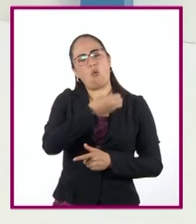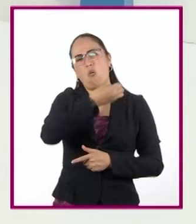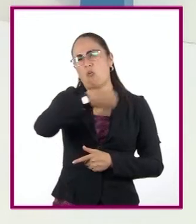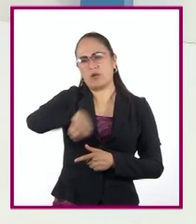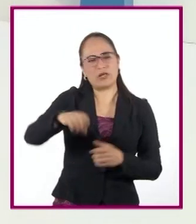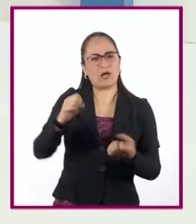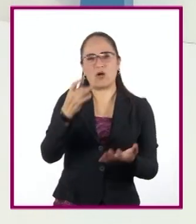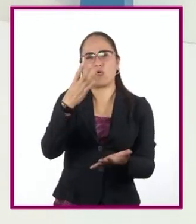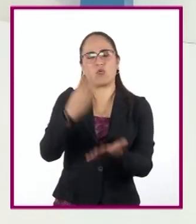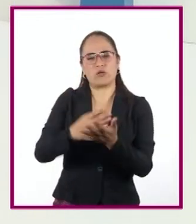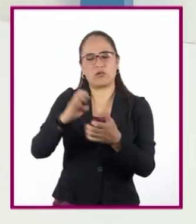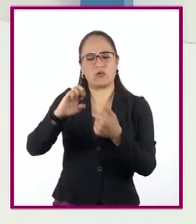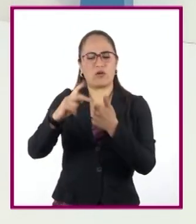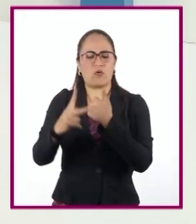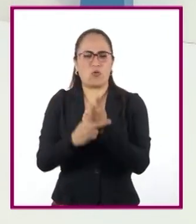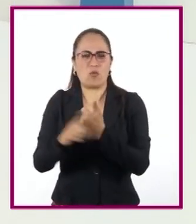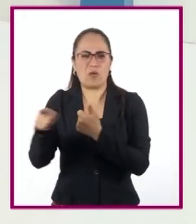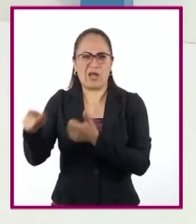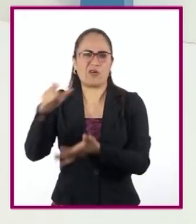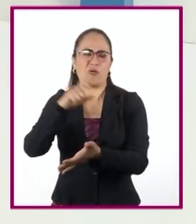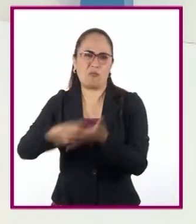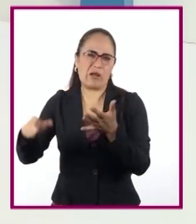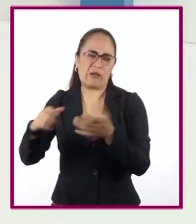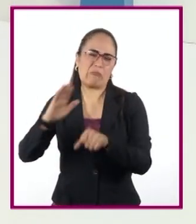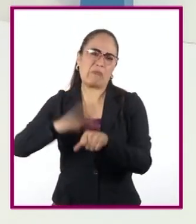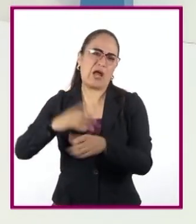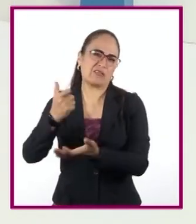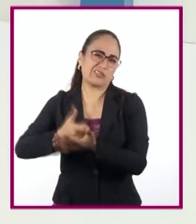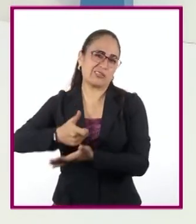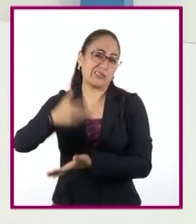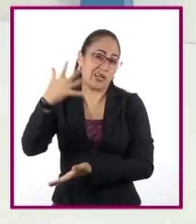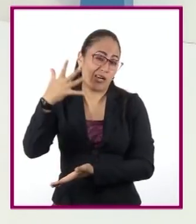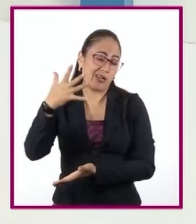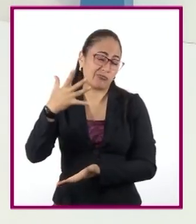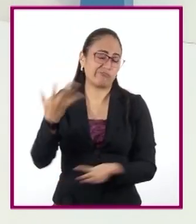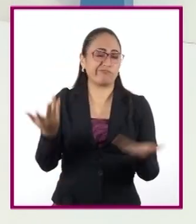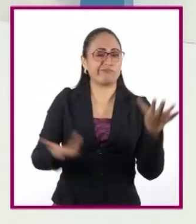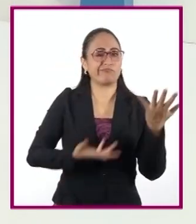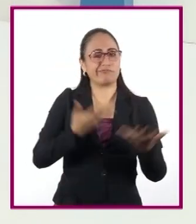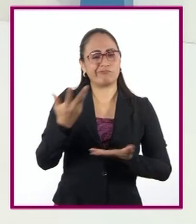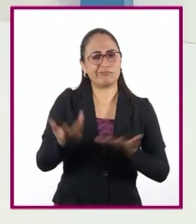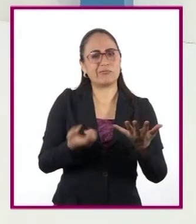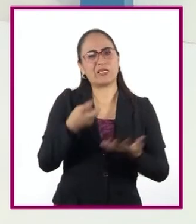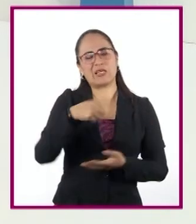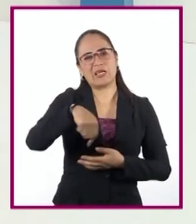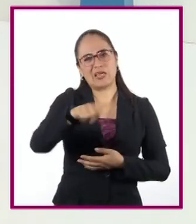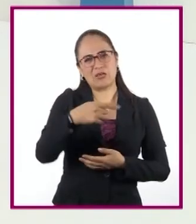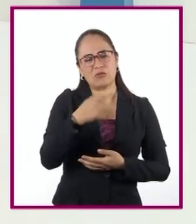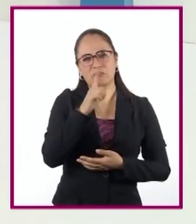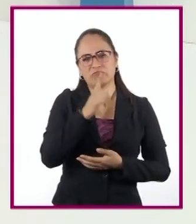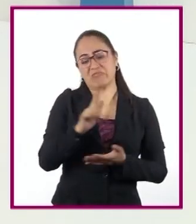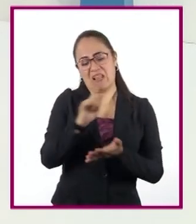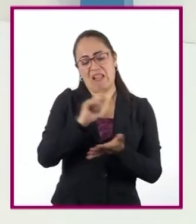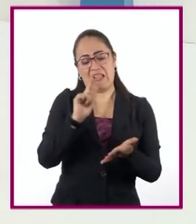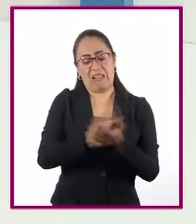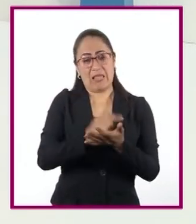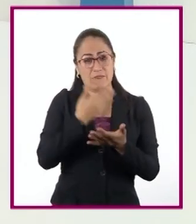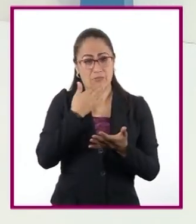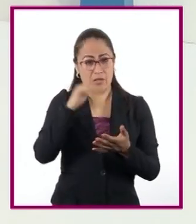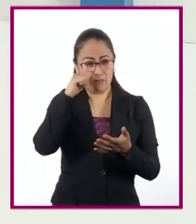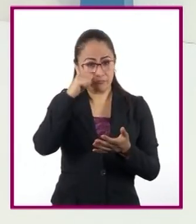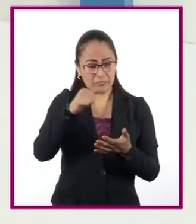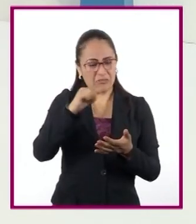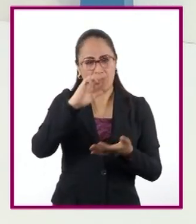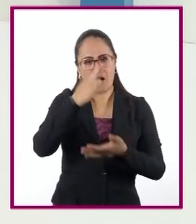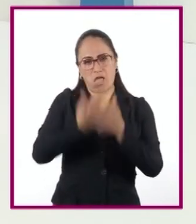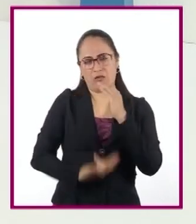de Europa a un precio más elevado, lo que los orilló a recurrir a prácticas ilegales.